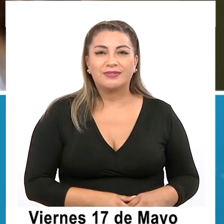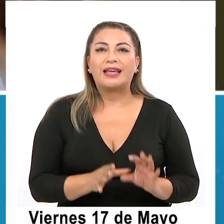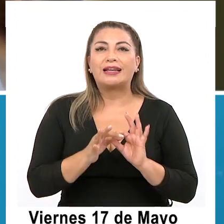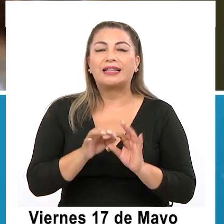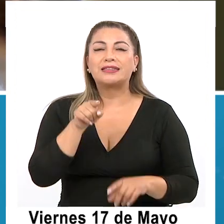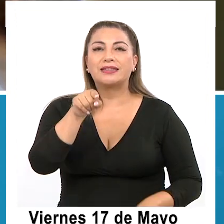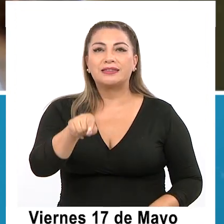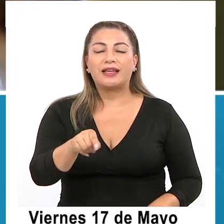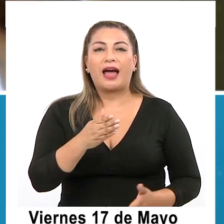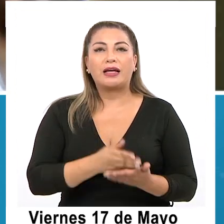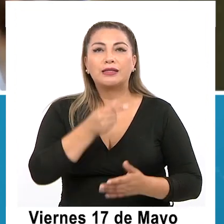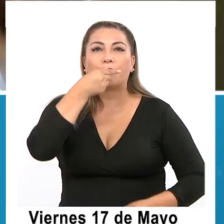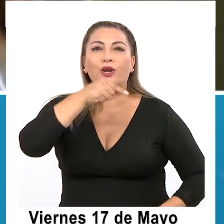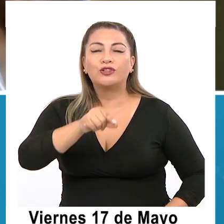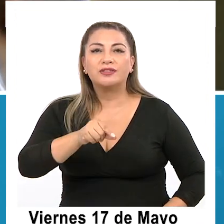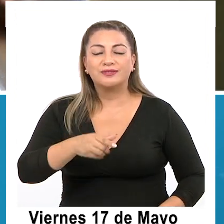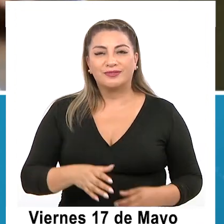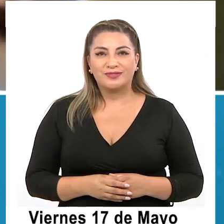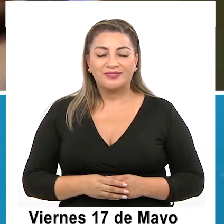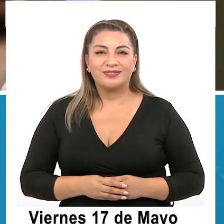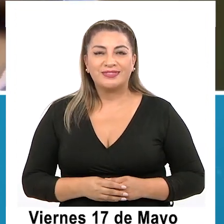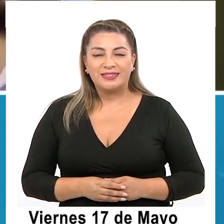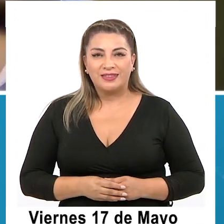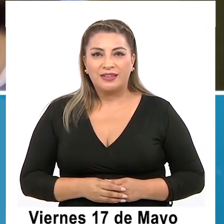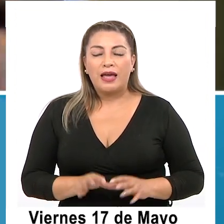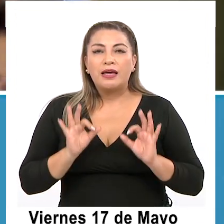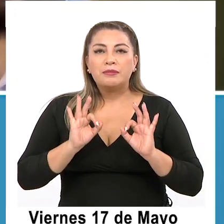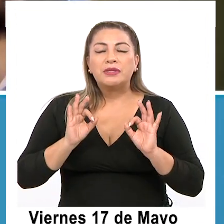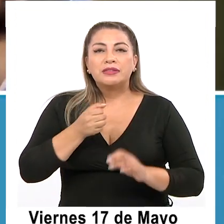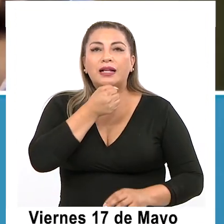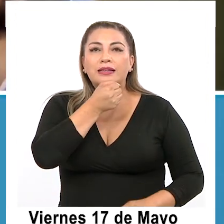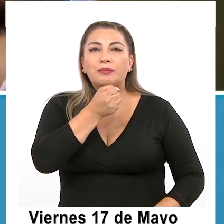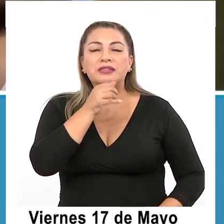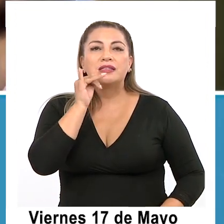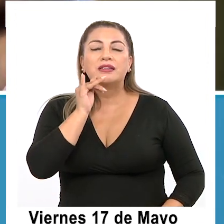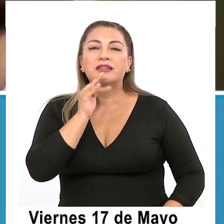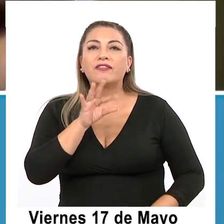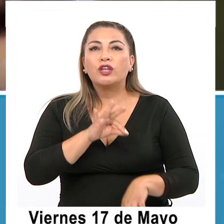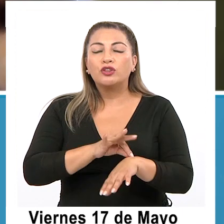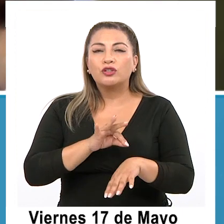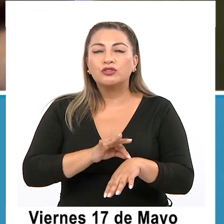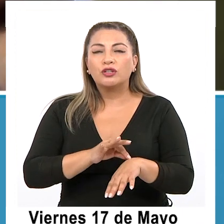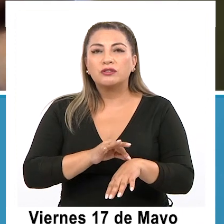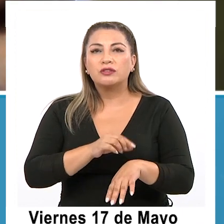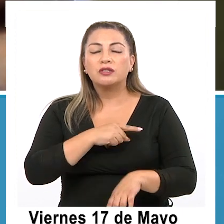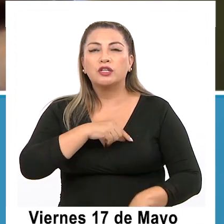Gracias a ti, Karim. Hasta la próxima. Hasta la próxima. Especial de prensa en Iquique Televisión.